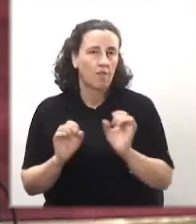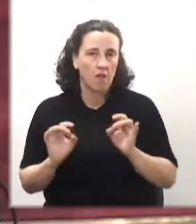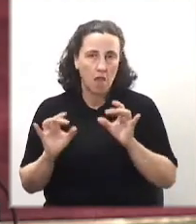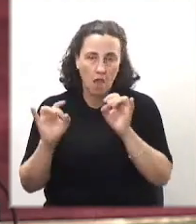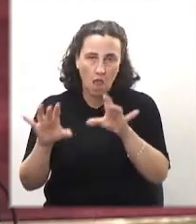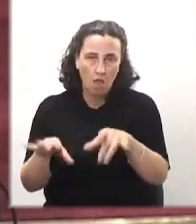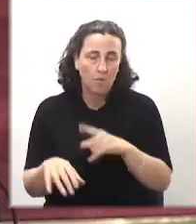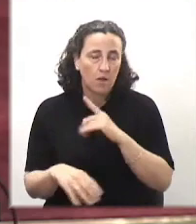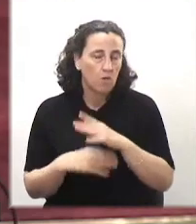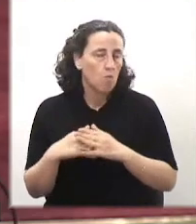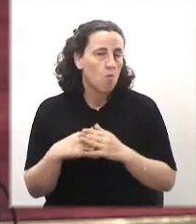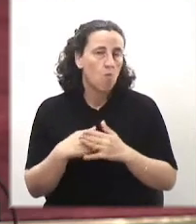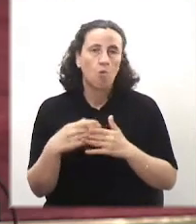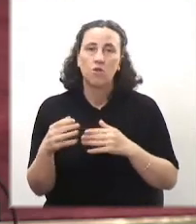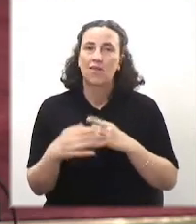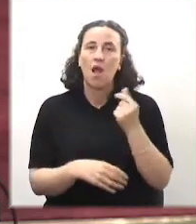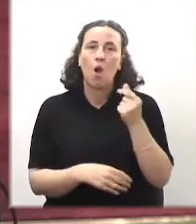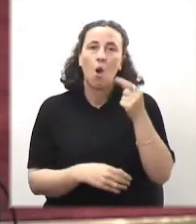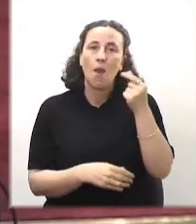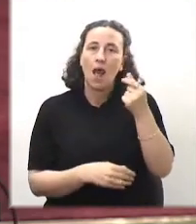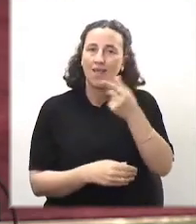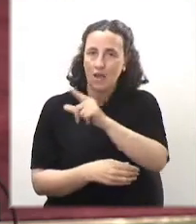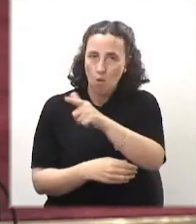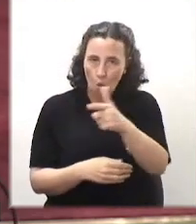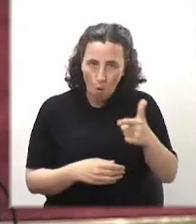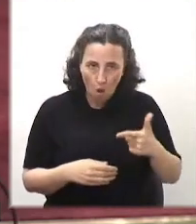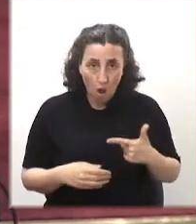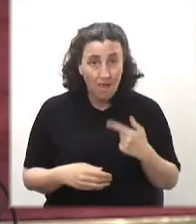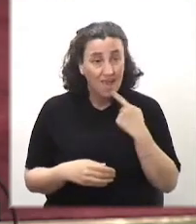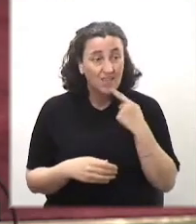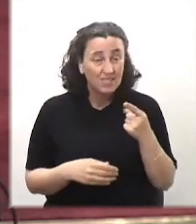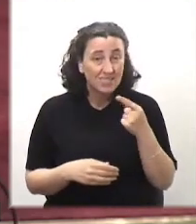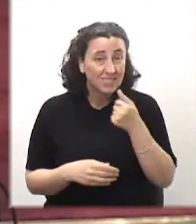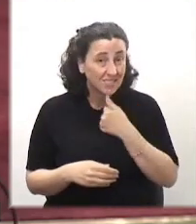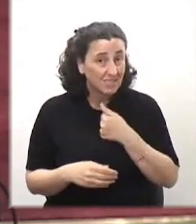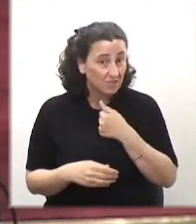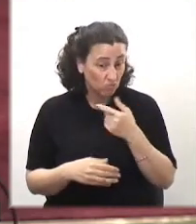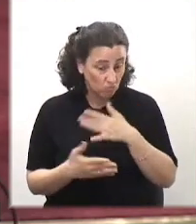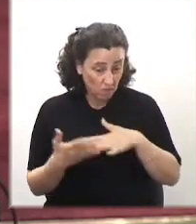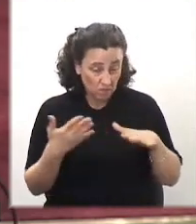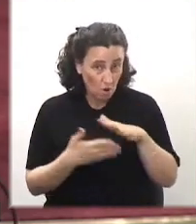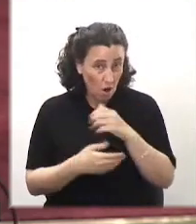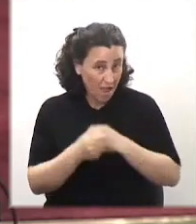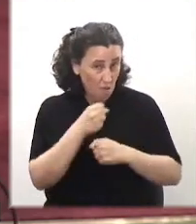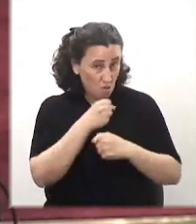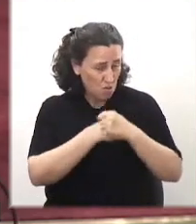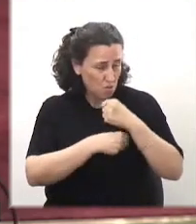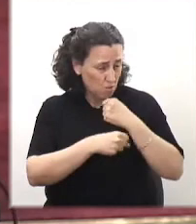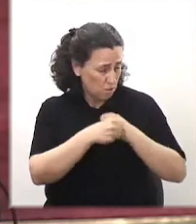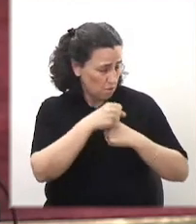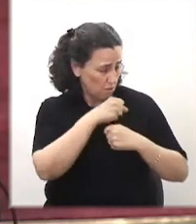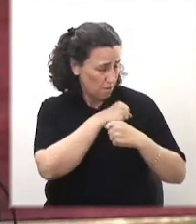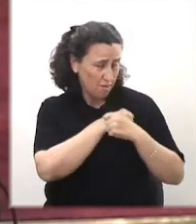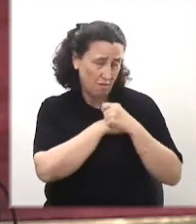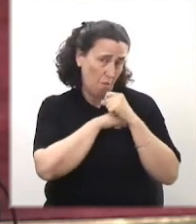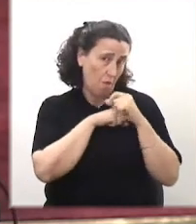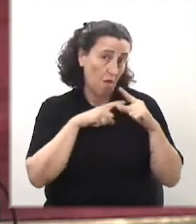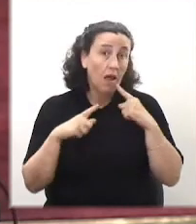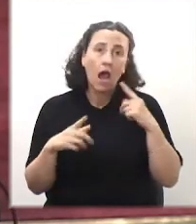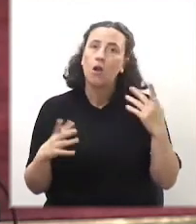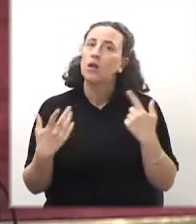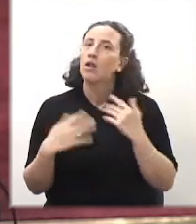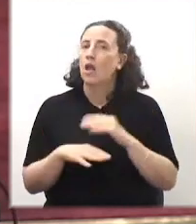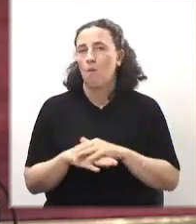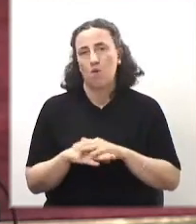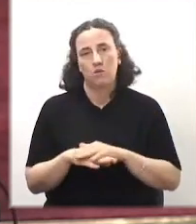que ver el que hoy no haya plata, sino que esto viene de hace años y años para atrás. Hagámonos responsables.